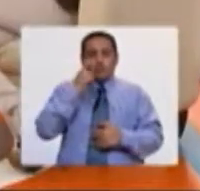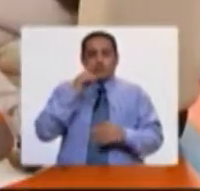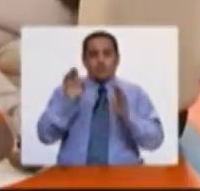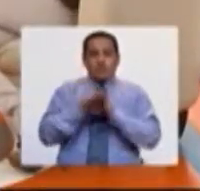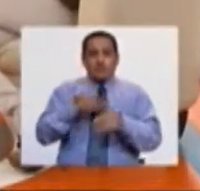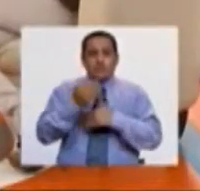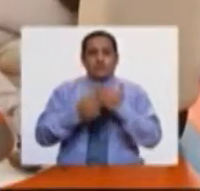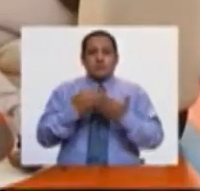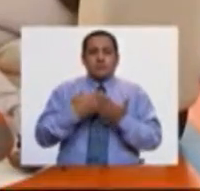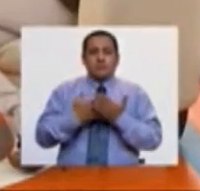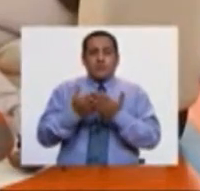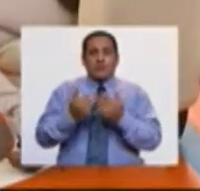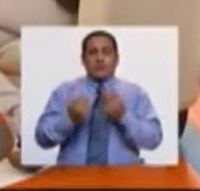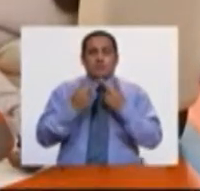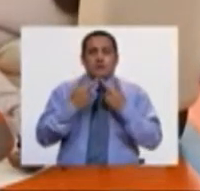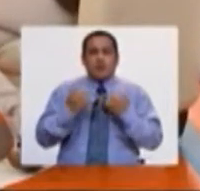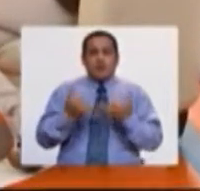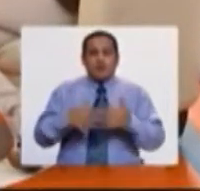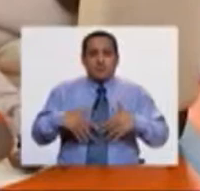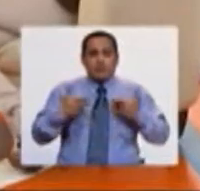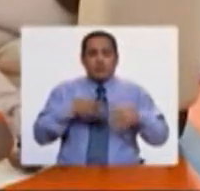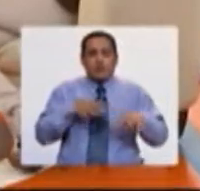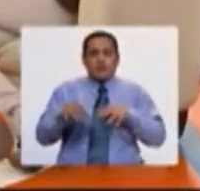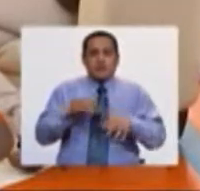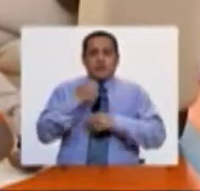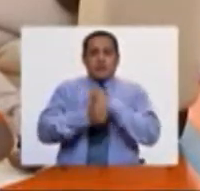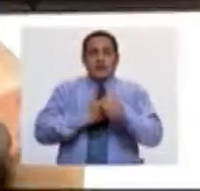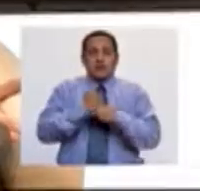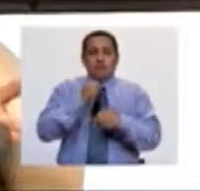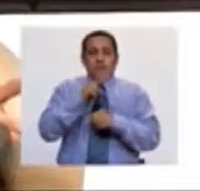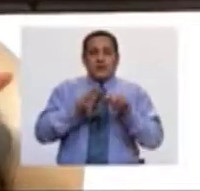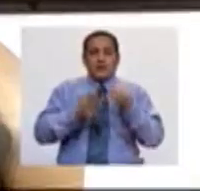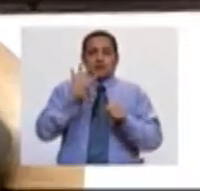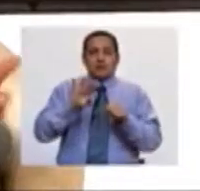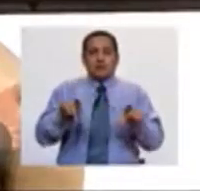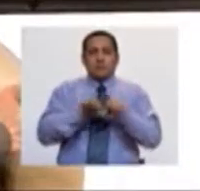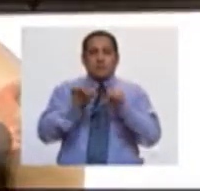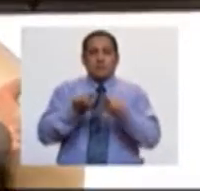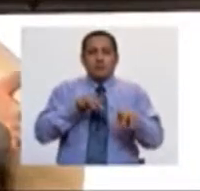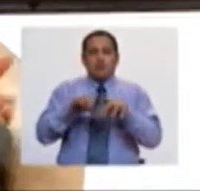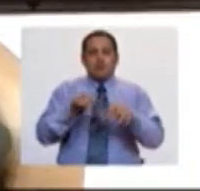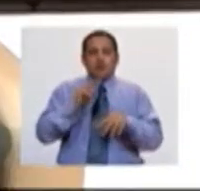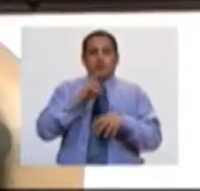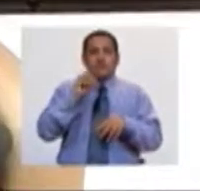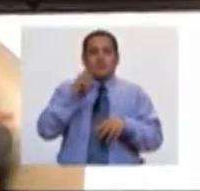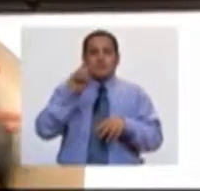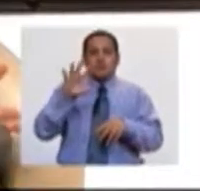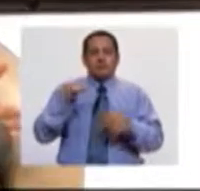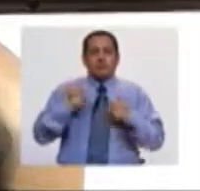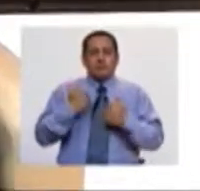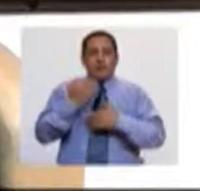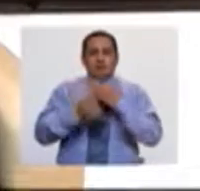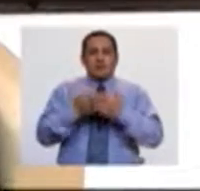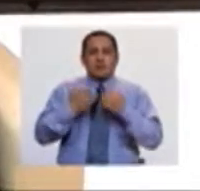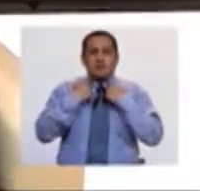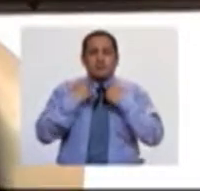eso vamos a ir, definitivamente. El problema está que lo podemos hacer ahora el 2014, el 2015, lo podemos hacer el 2025. Y en esos años tenemos